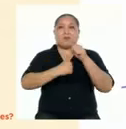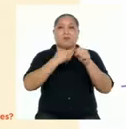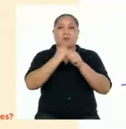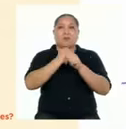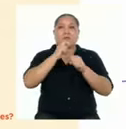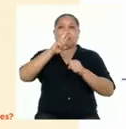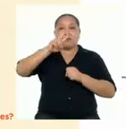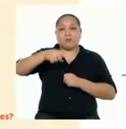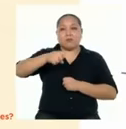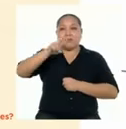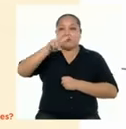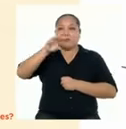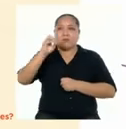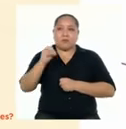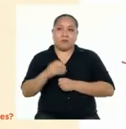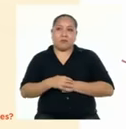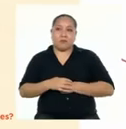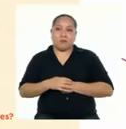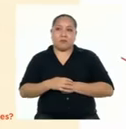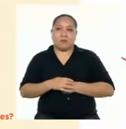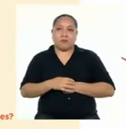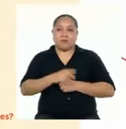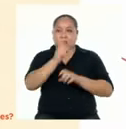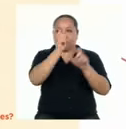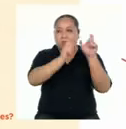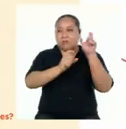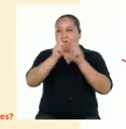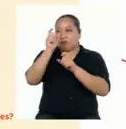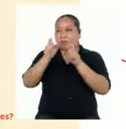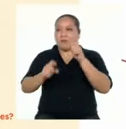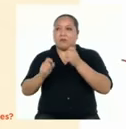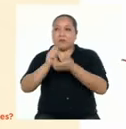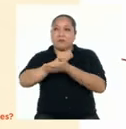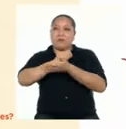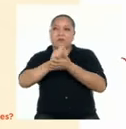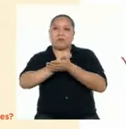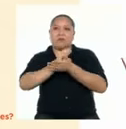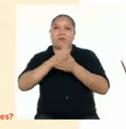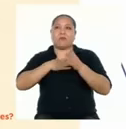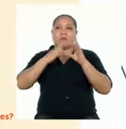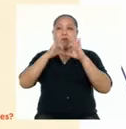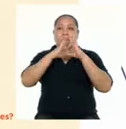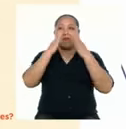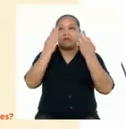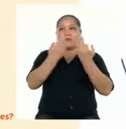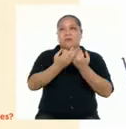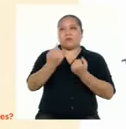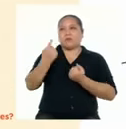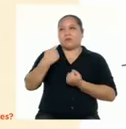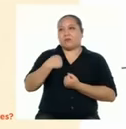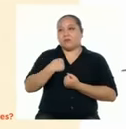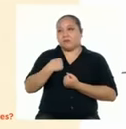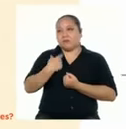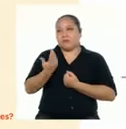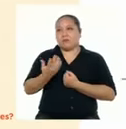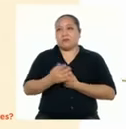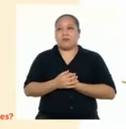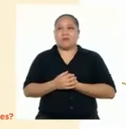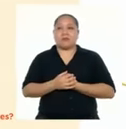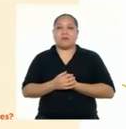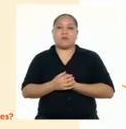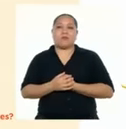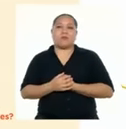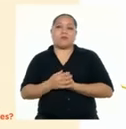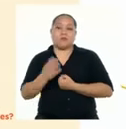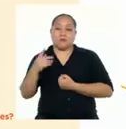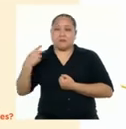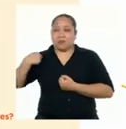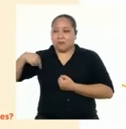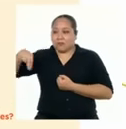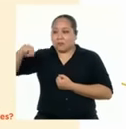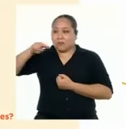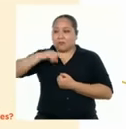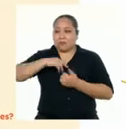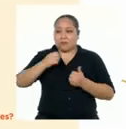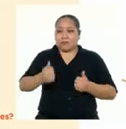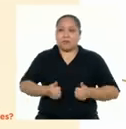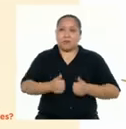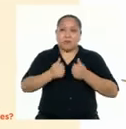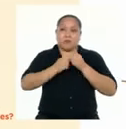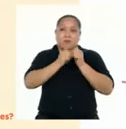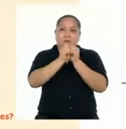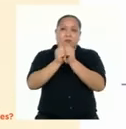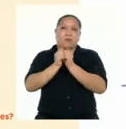en el 2020. Y como personajes he escrito que mi familia y yo, porque nosotras somos quienes hemos vivido juntas